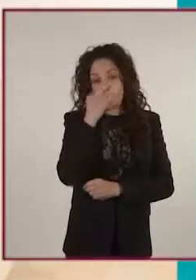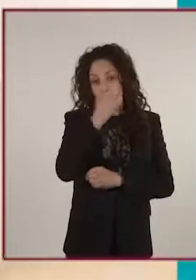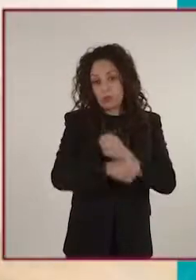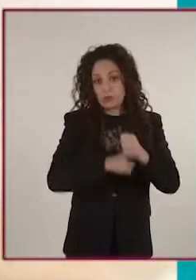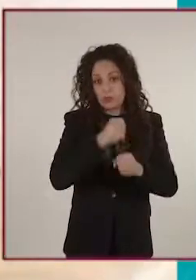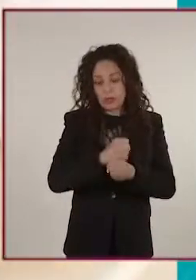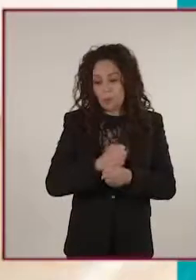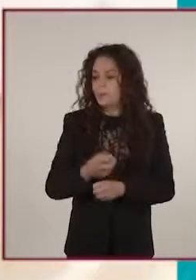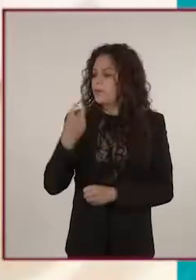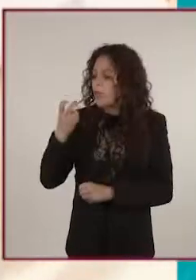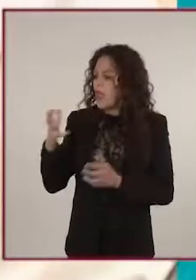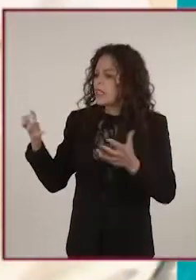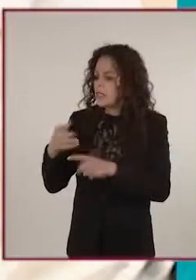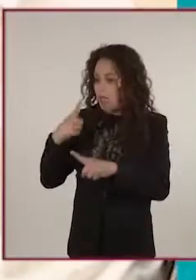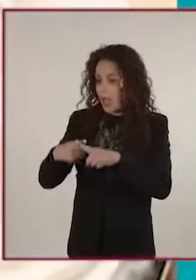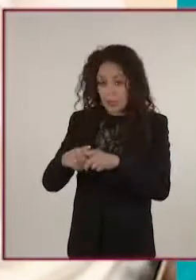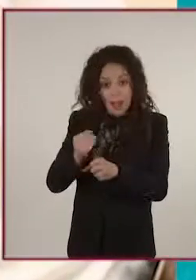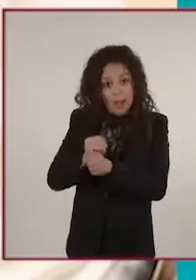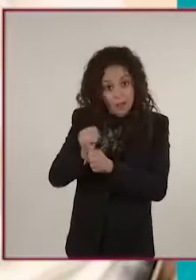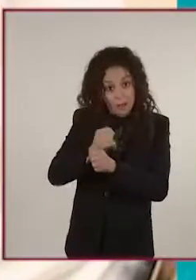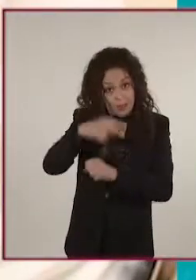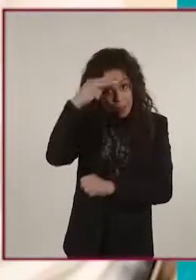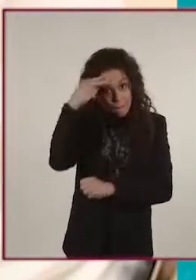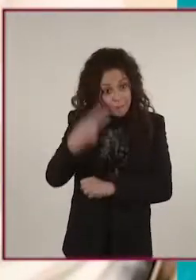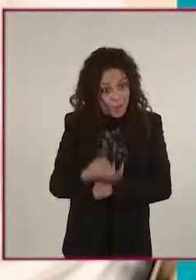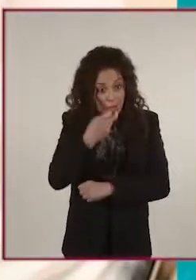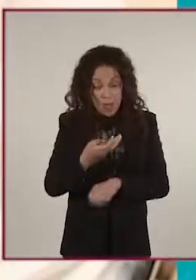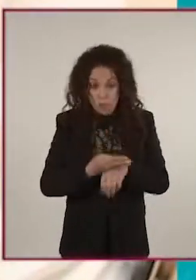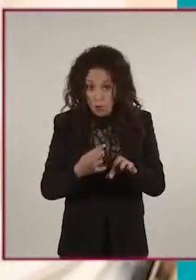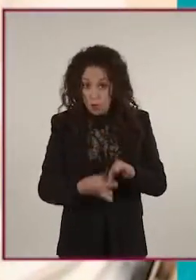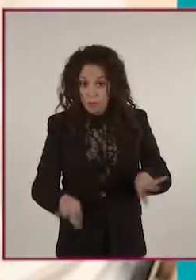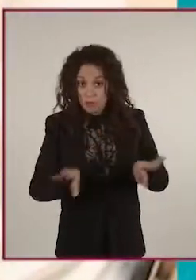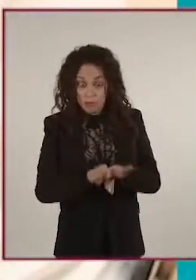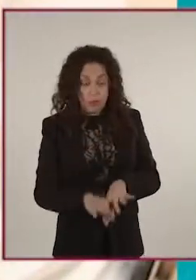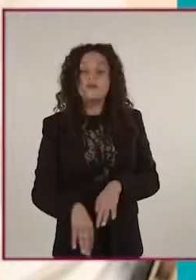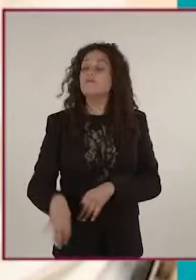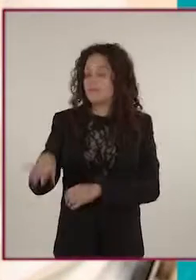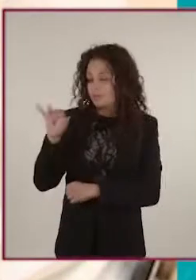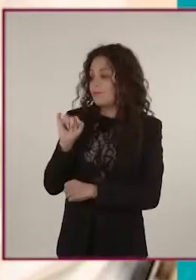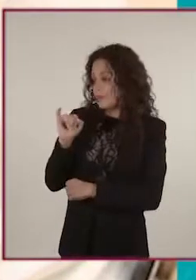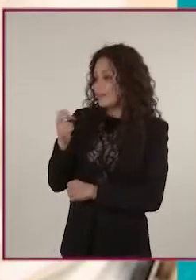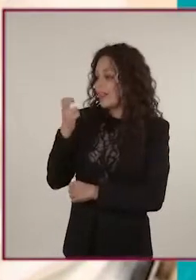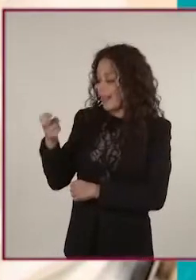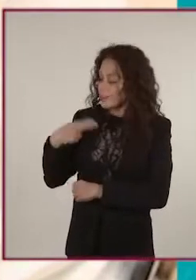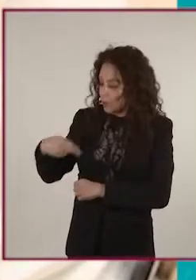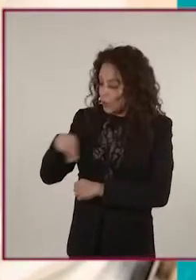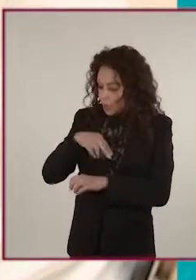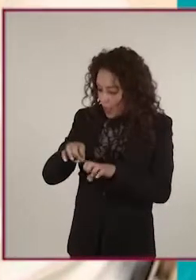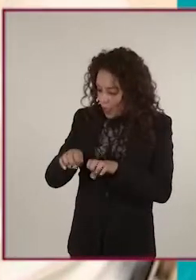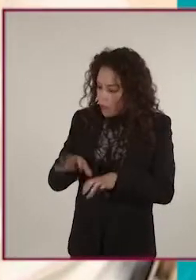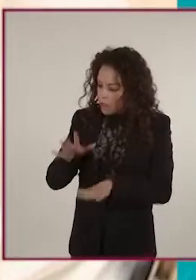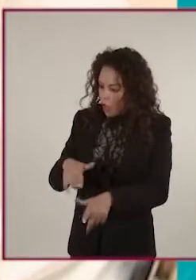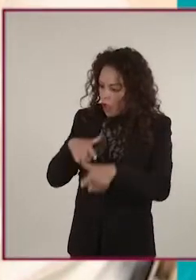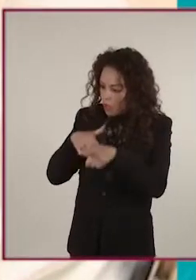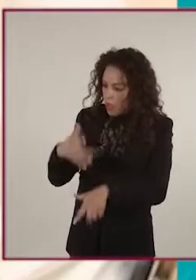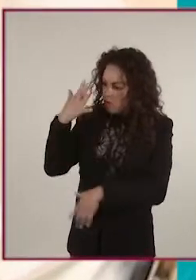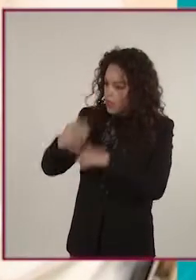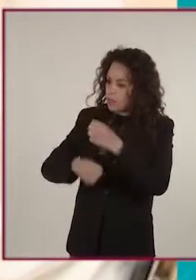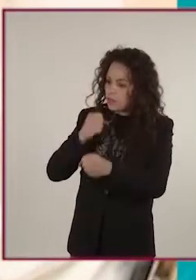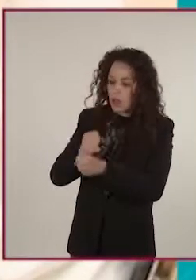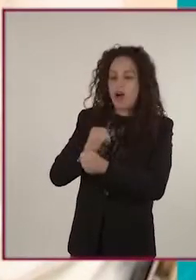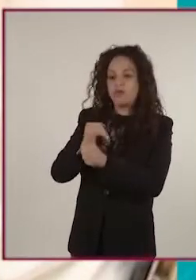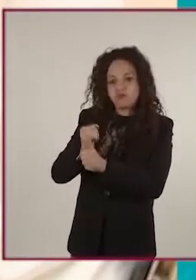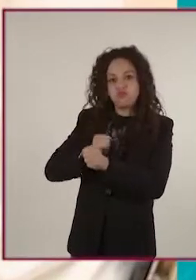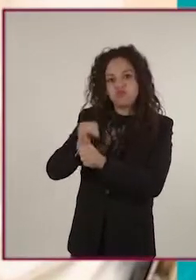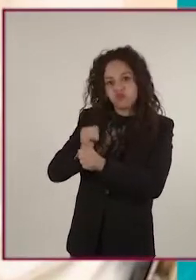mexicanos, que eso también es importantísimo. Sí, nuestro grupo ha estado trabajando en esto ya por más de 10 años